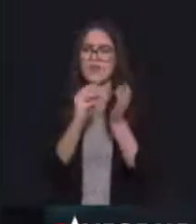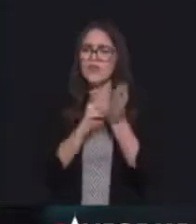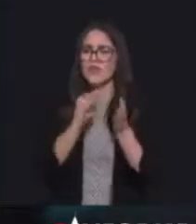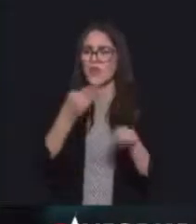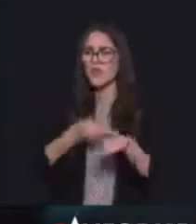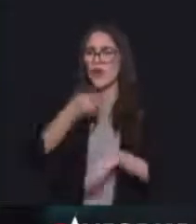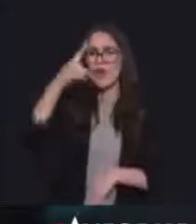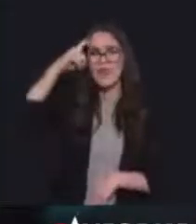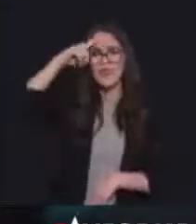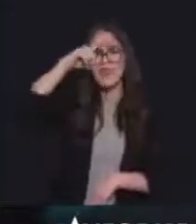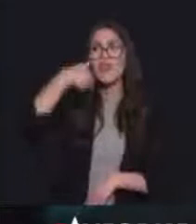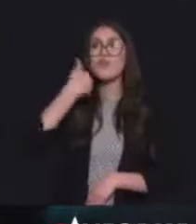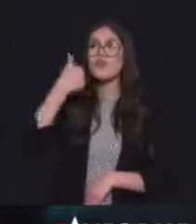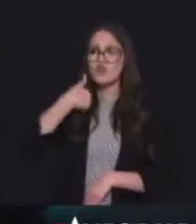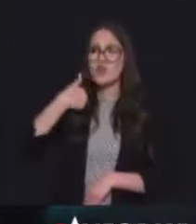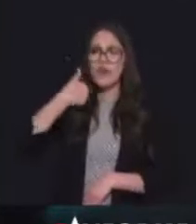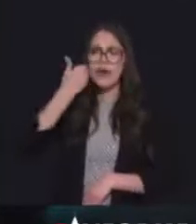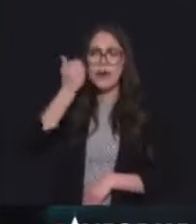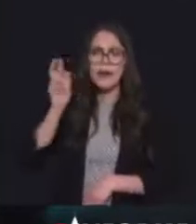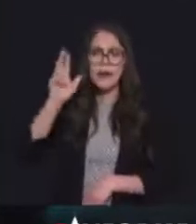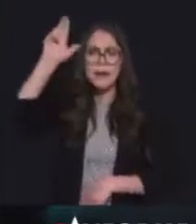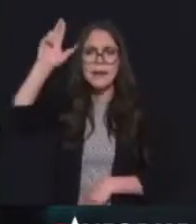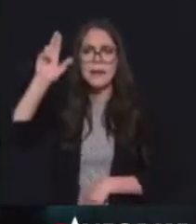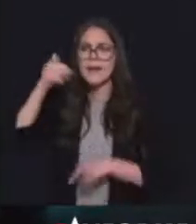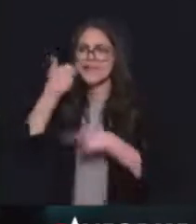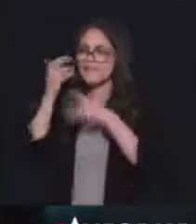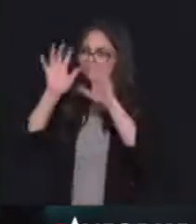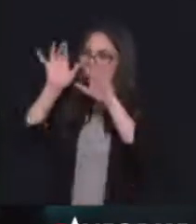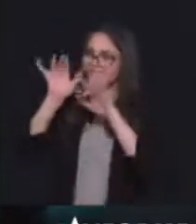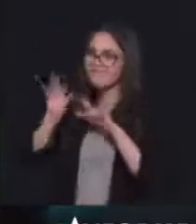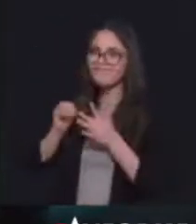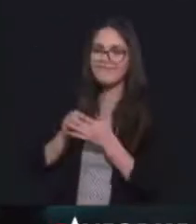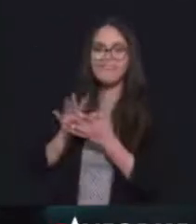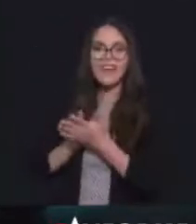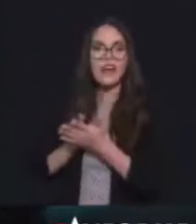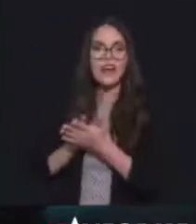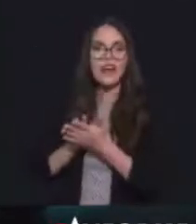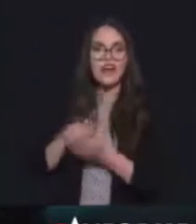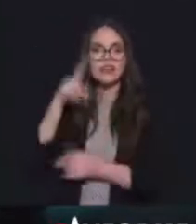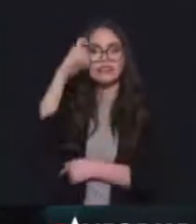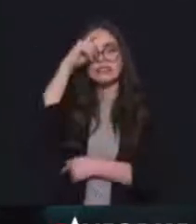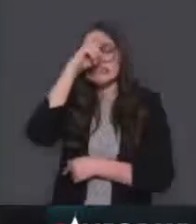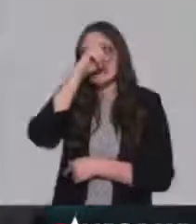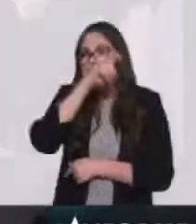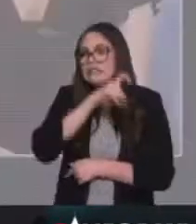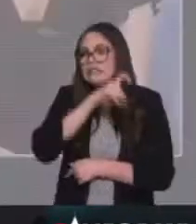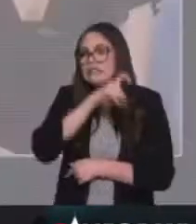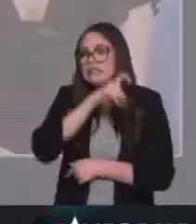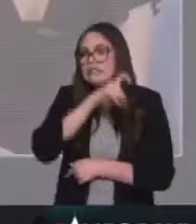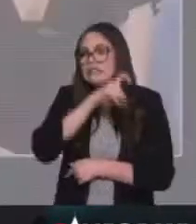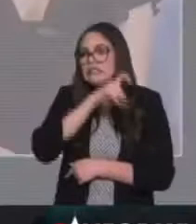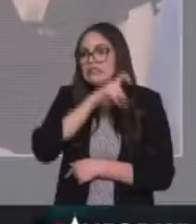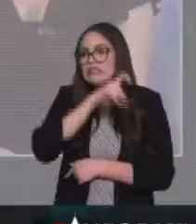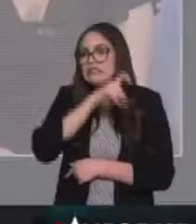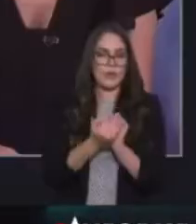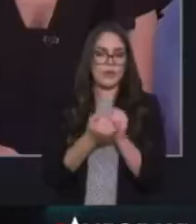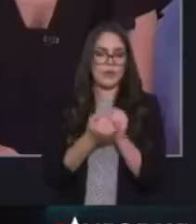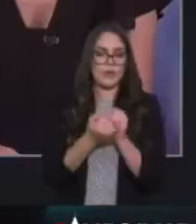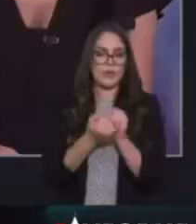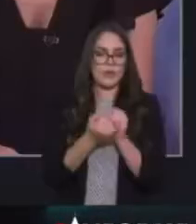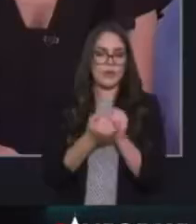persona se registrara como observador en la consulta pasada. Senadora, habla de